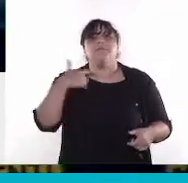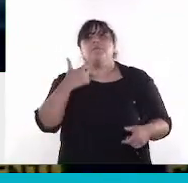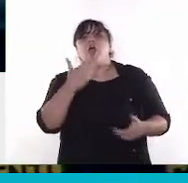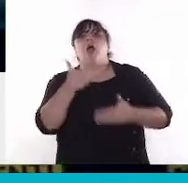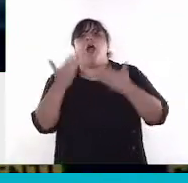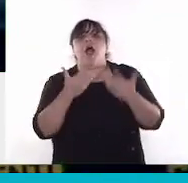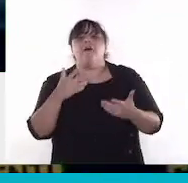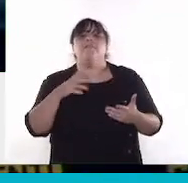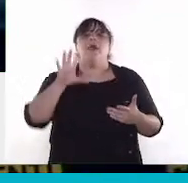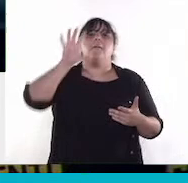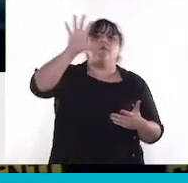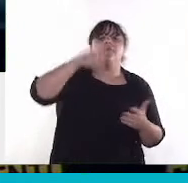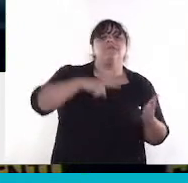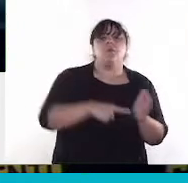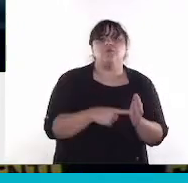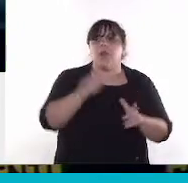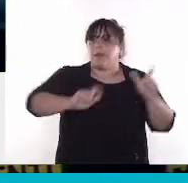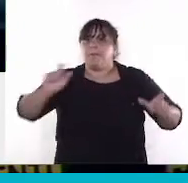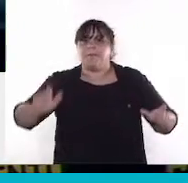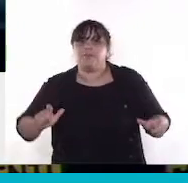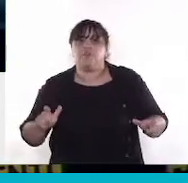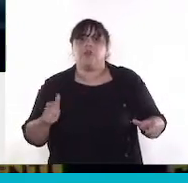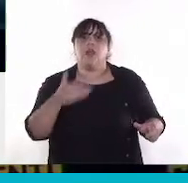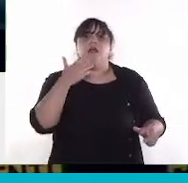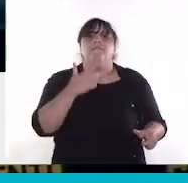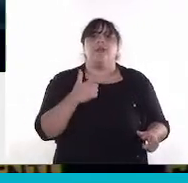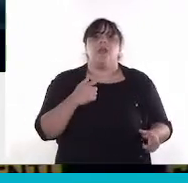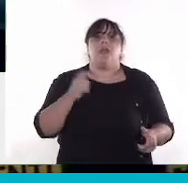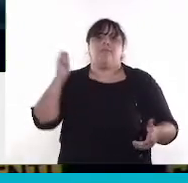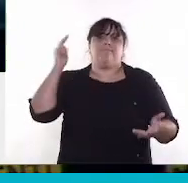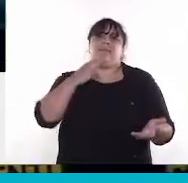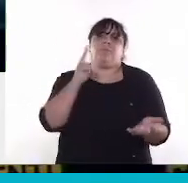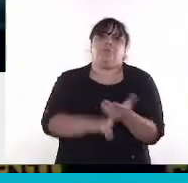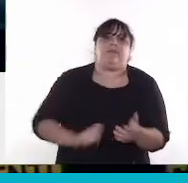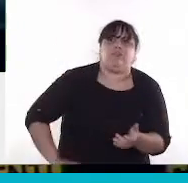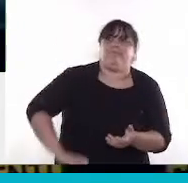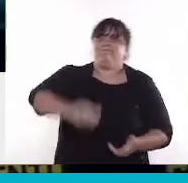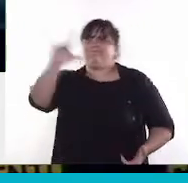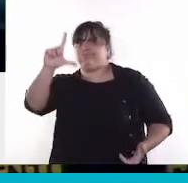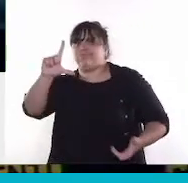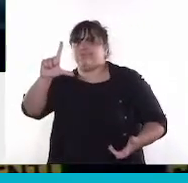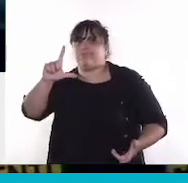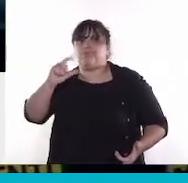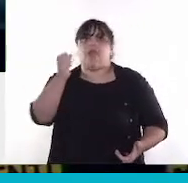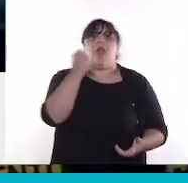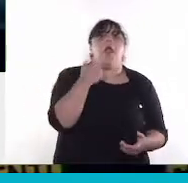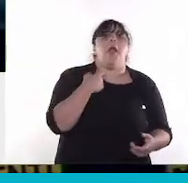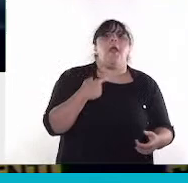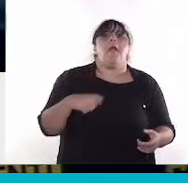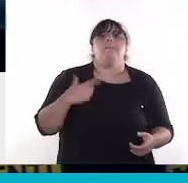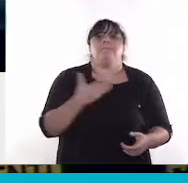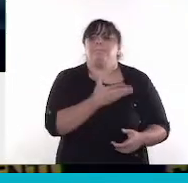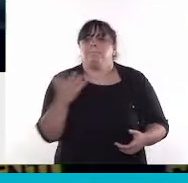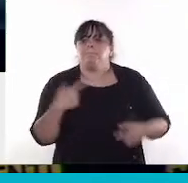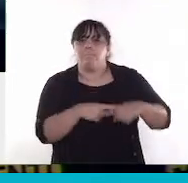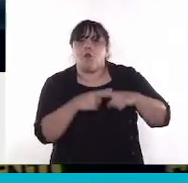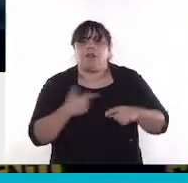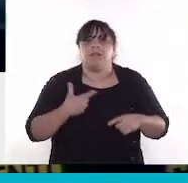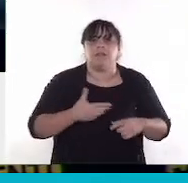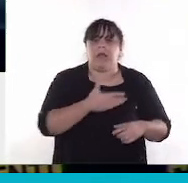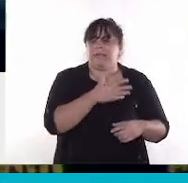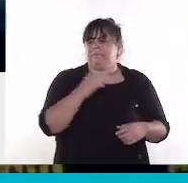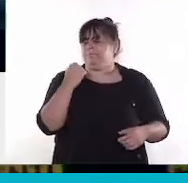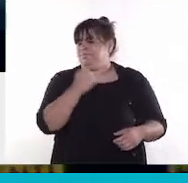a los bonaerenses, fueron tarifazos, fueron ausencias de políticas productivas, fueron